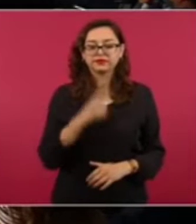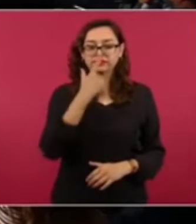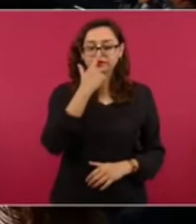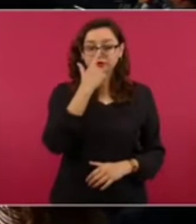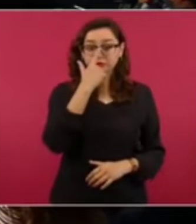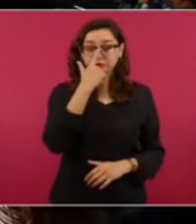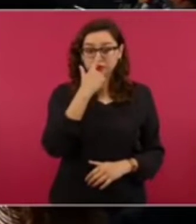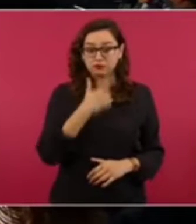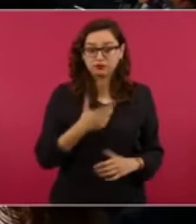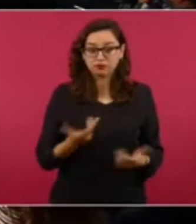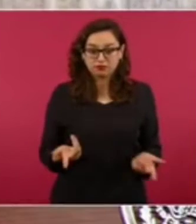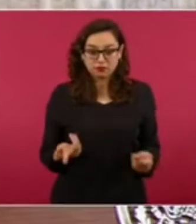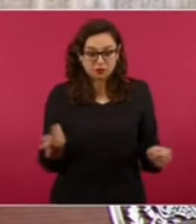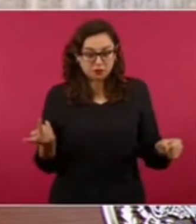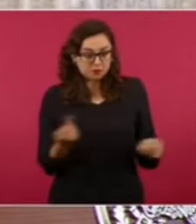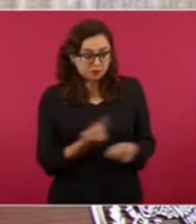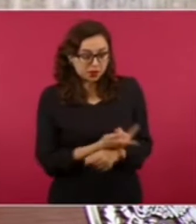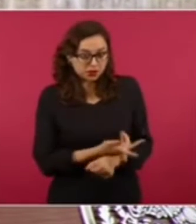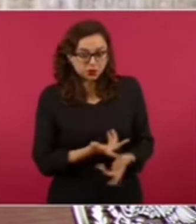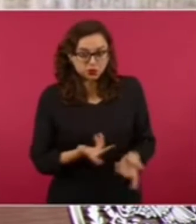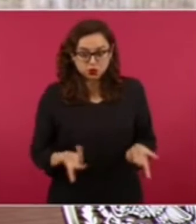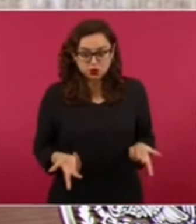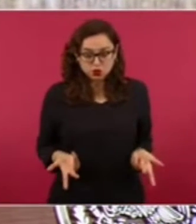Y se suponía que